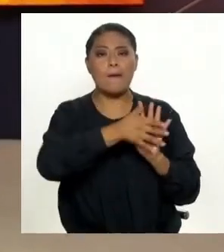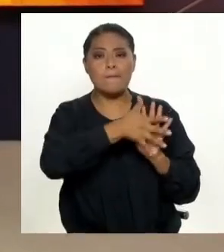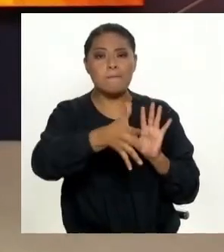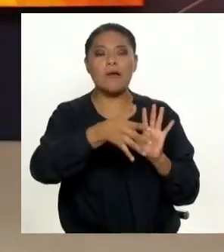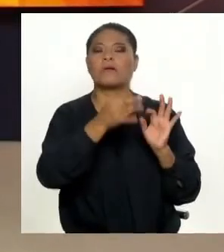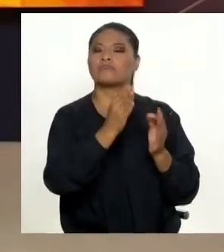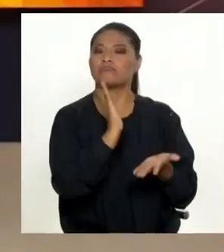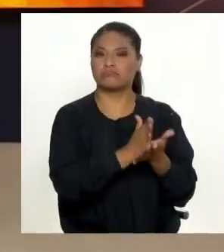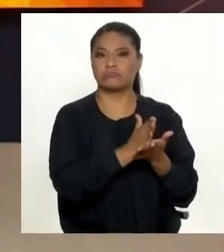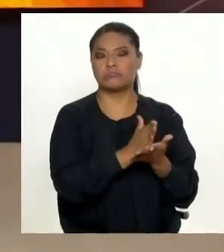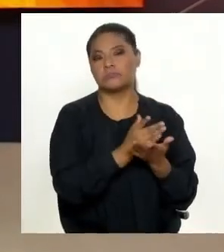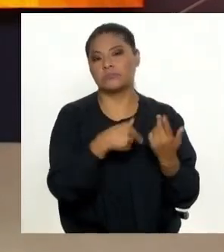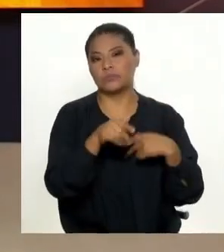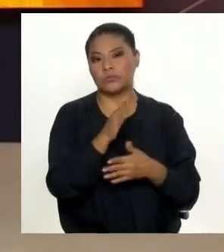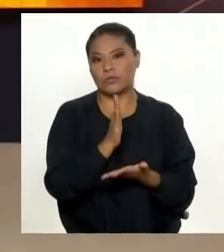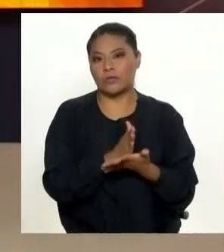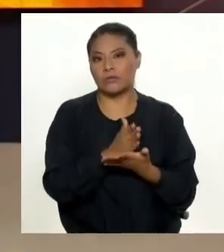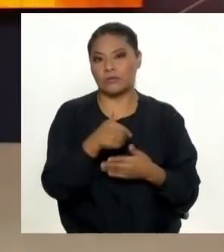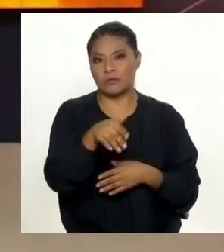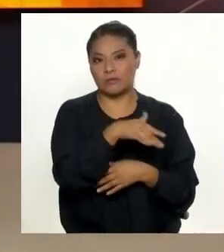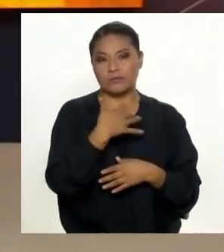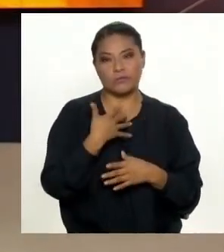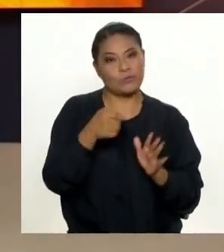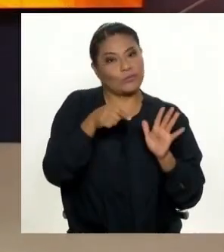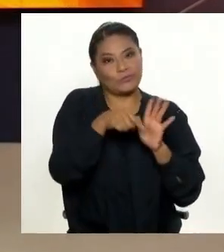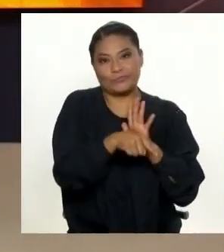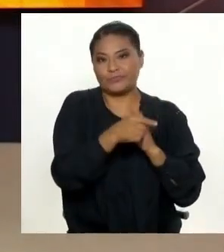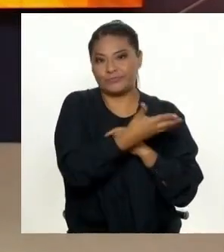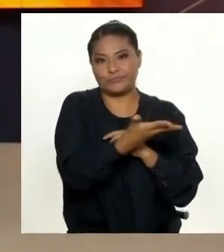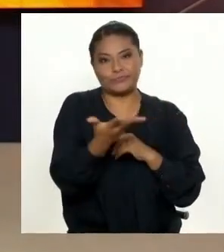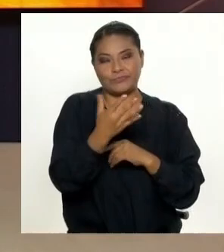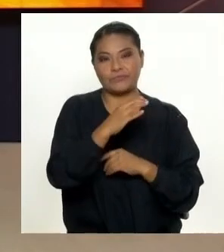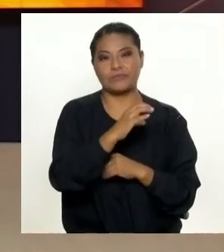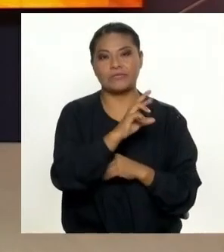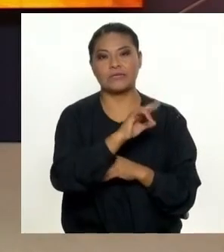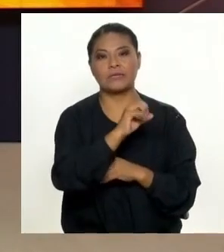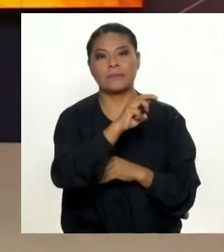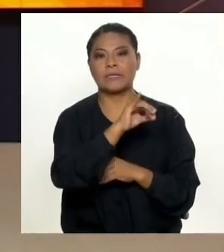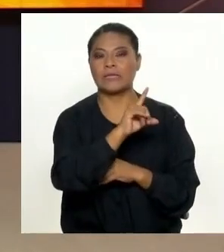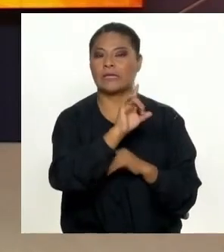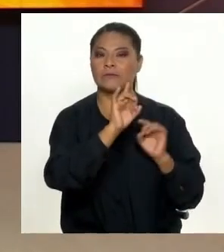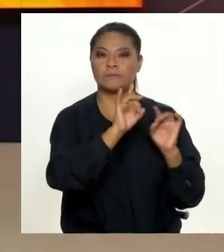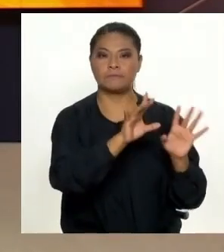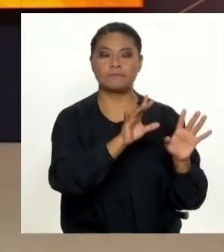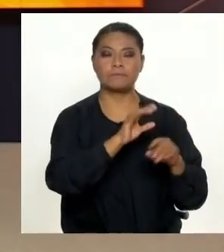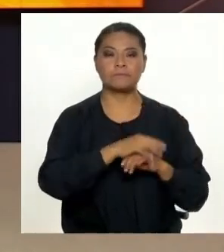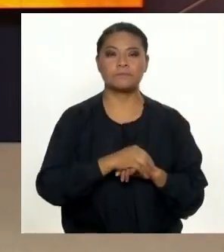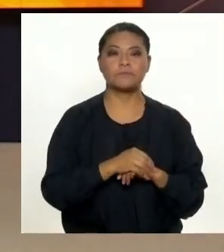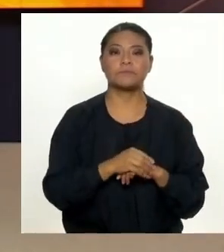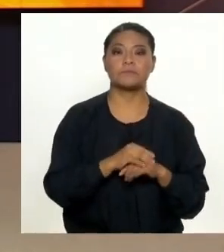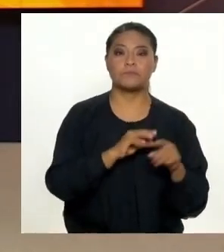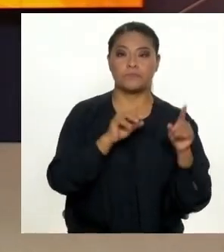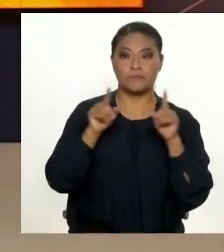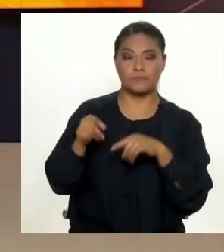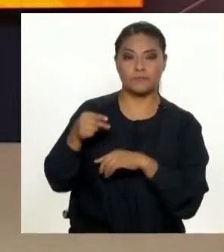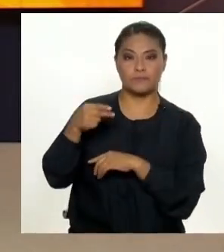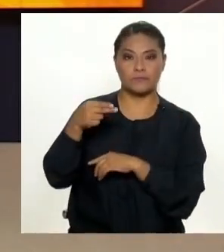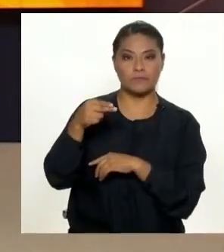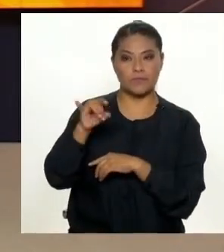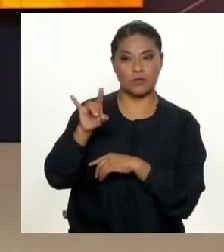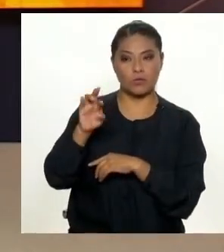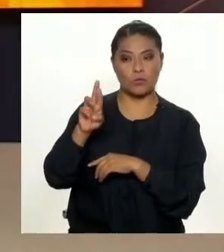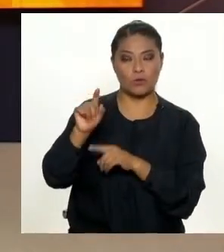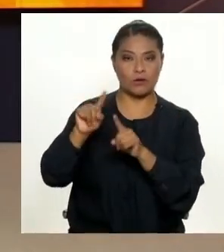Todo el peso de la ley para estos criminales. Muy bien, amigos, de revisar información de lo que está pasando en Huaral, ahora nos vamos a